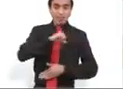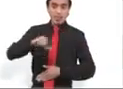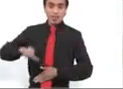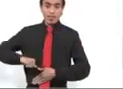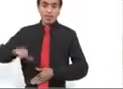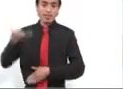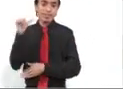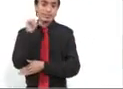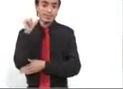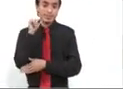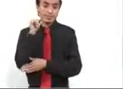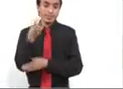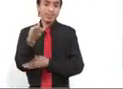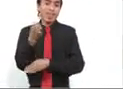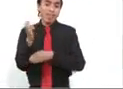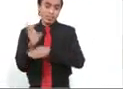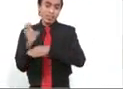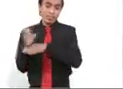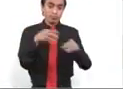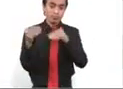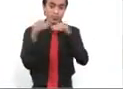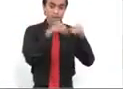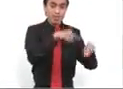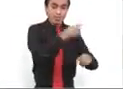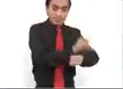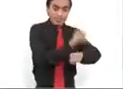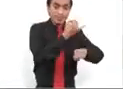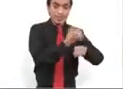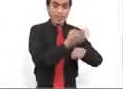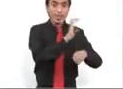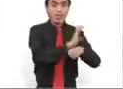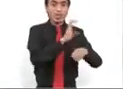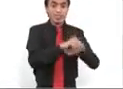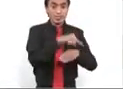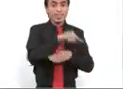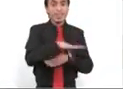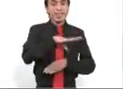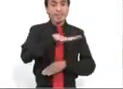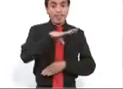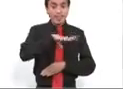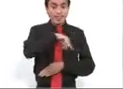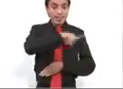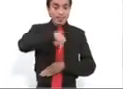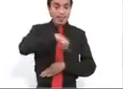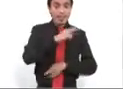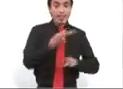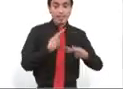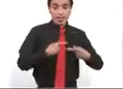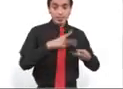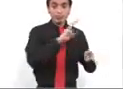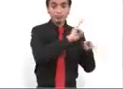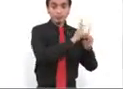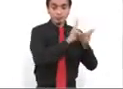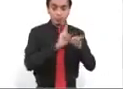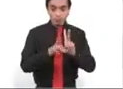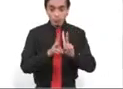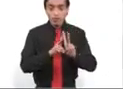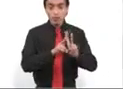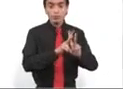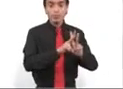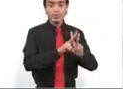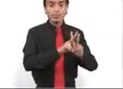venían pues a Iztapalapa. Y aquí hubo una lucha, de todos los vecinos, que